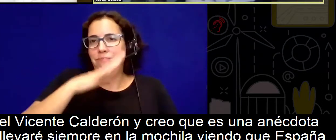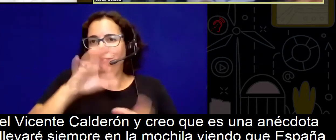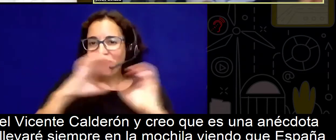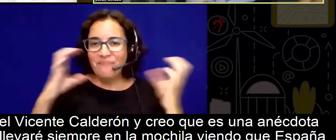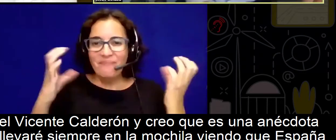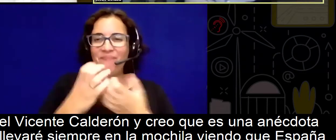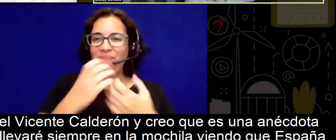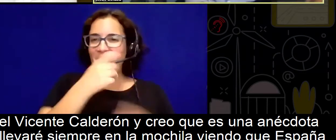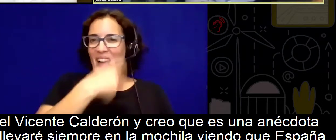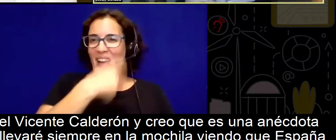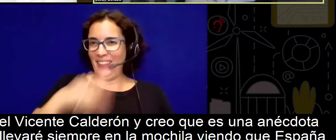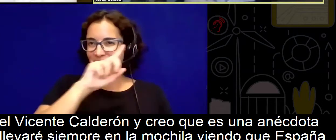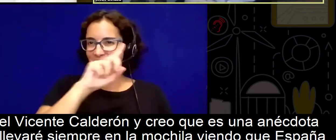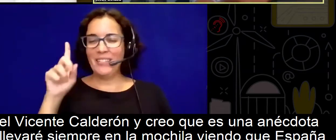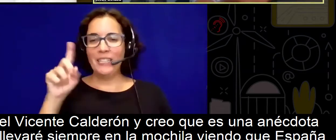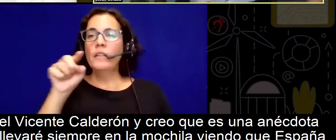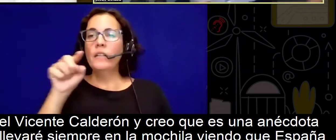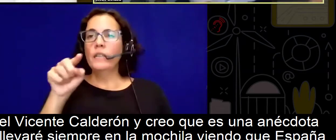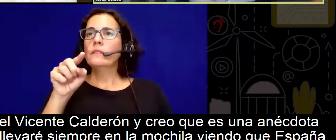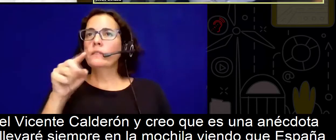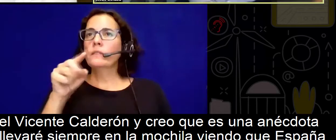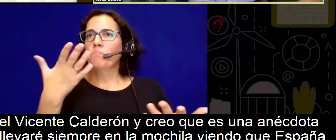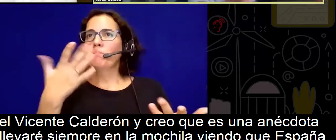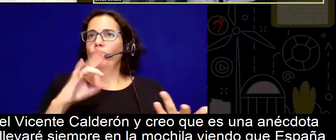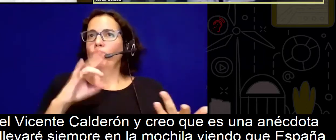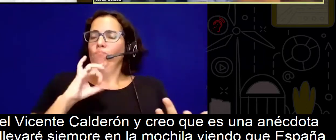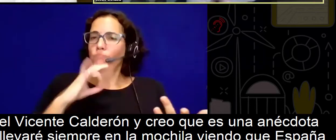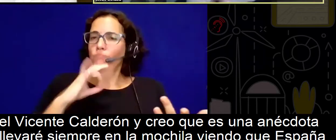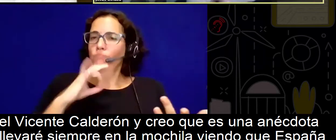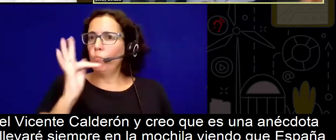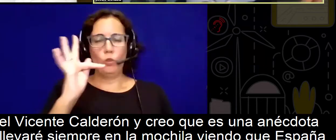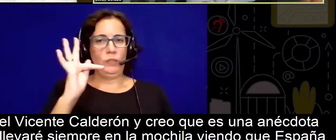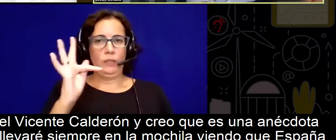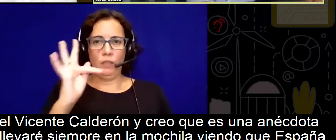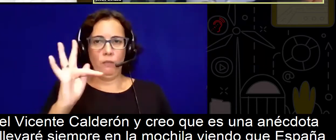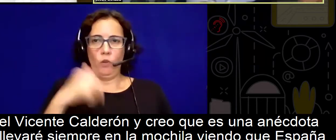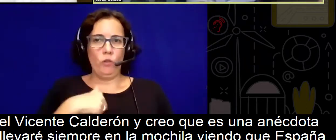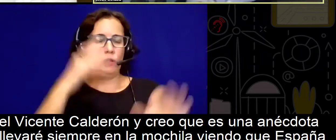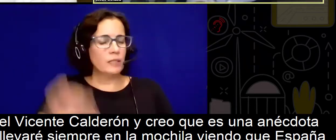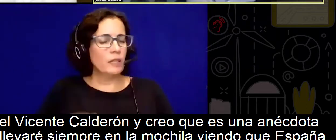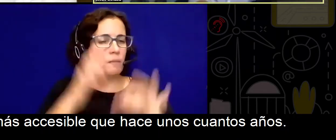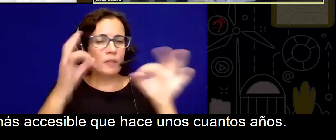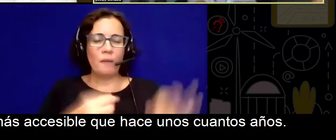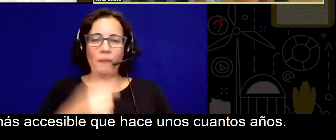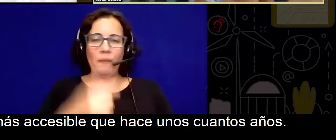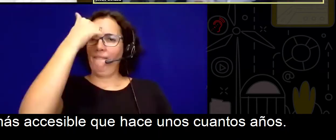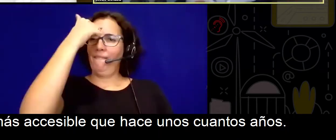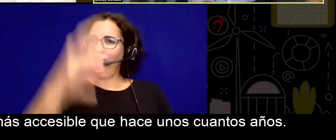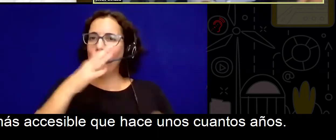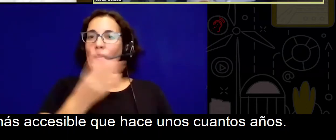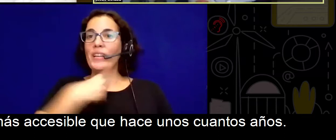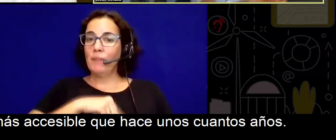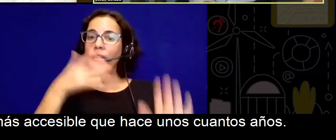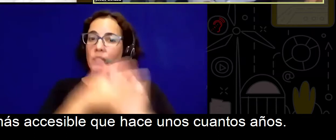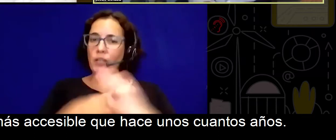una anécdota simpática, una anécdota muy positiva y que desde luego me llevaré siempre en la mochila, viendo que España es un poquito más accesible que hace